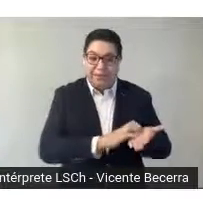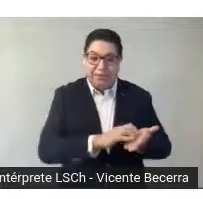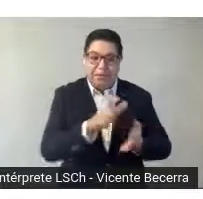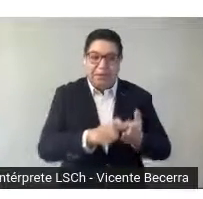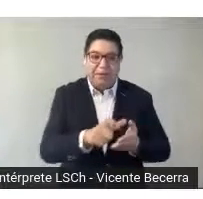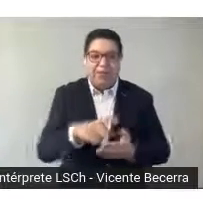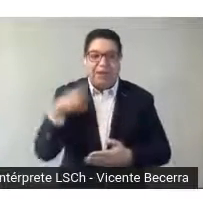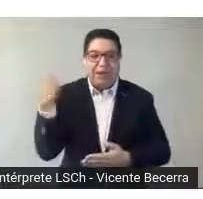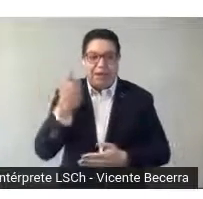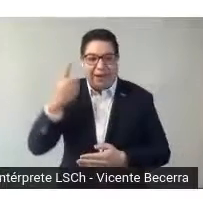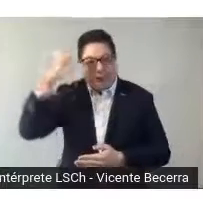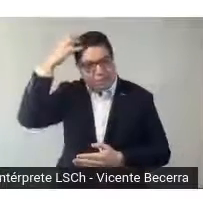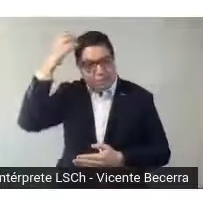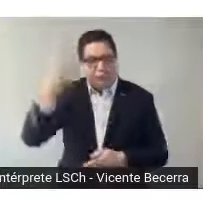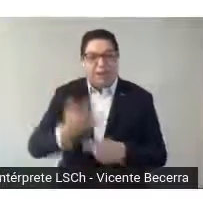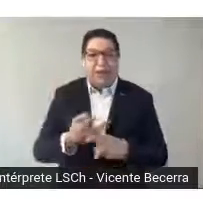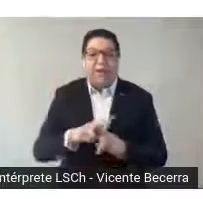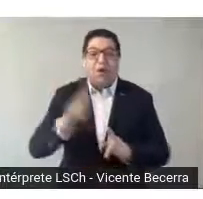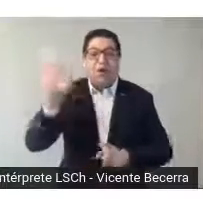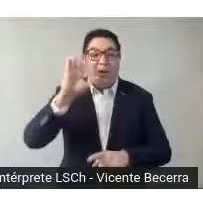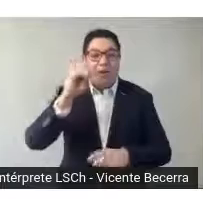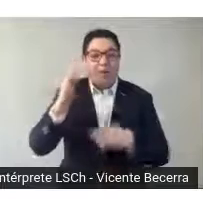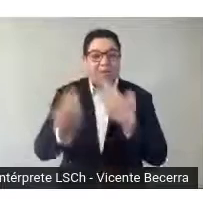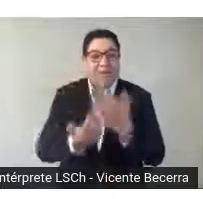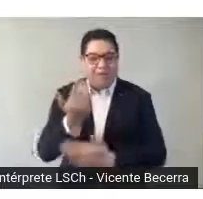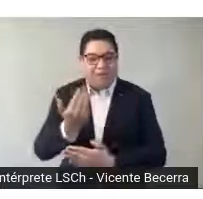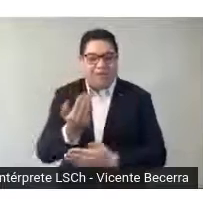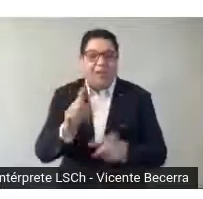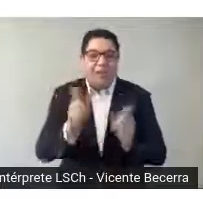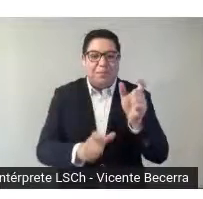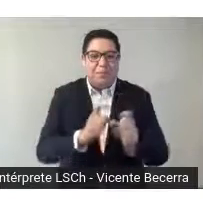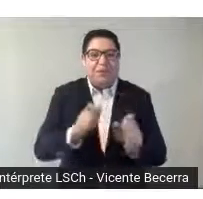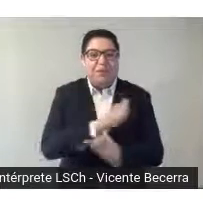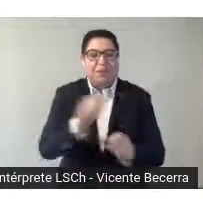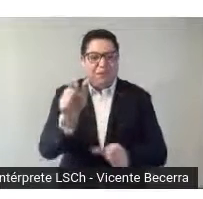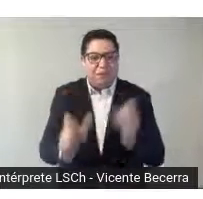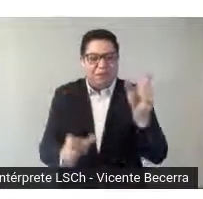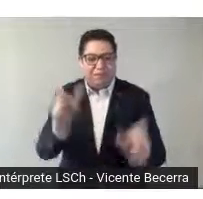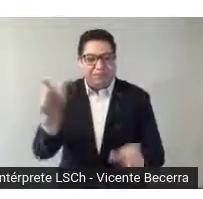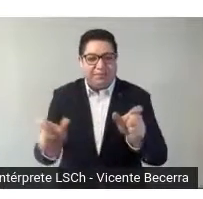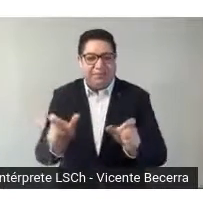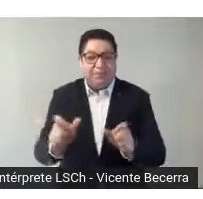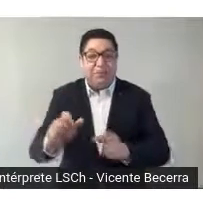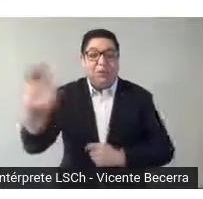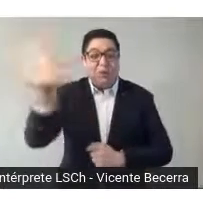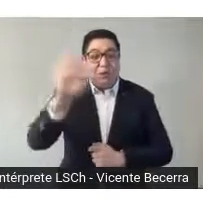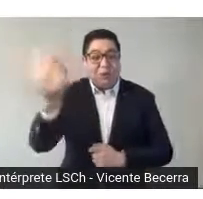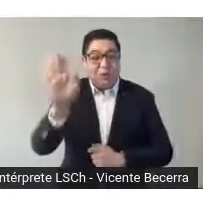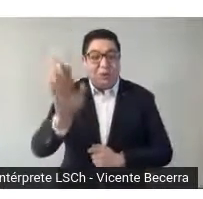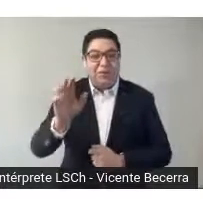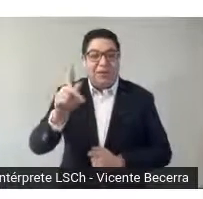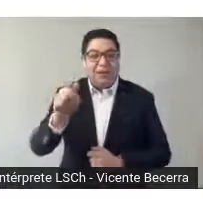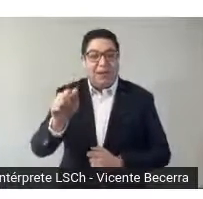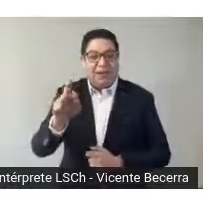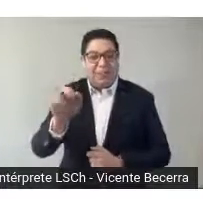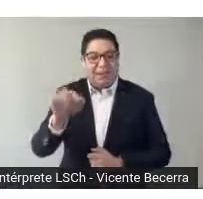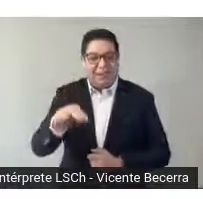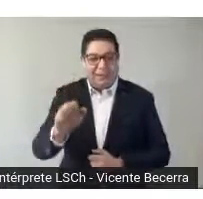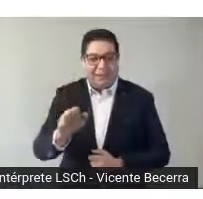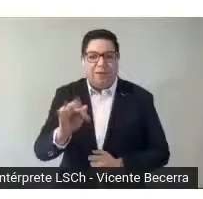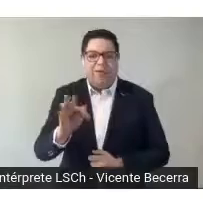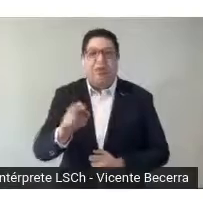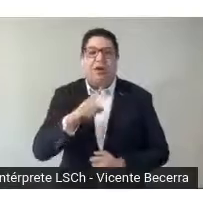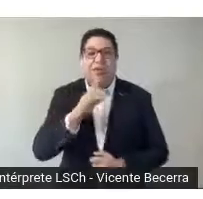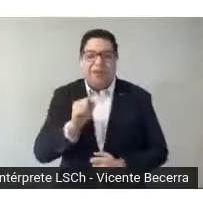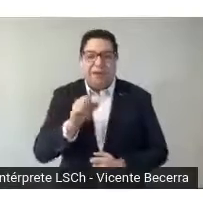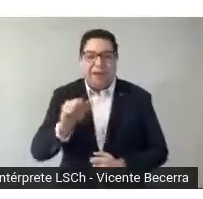República. Hola, muy buenos días, innovadores públicos. Hola, soy Caterin Fuentealba. Hola,